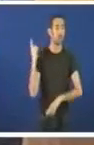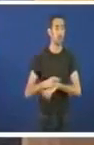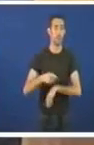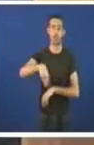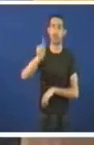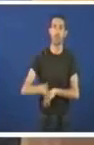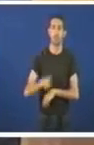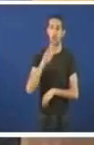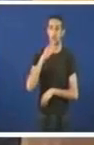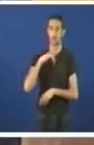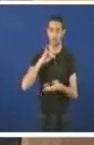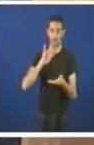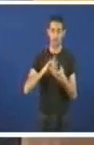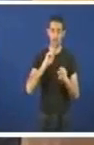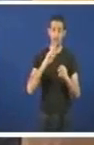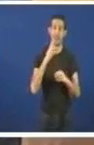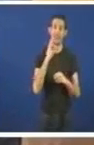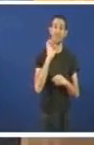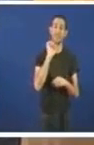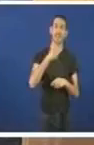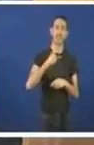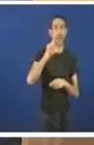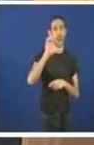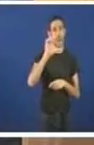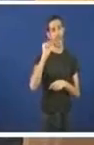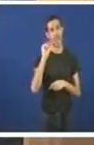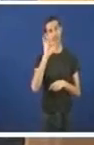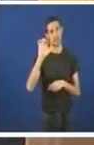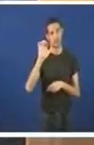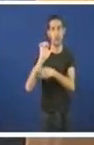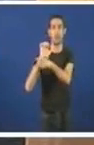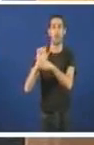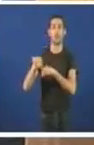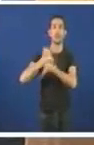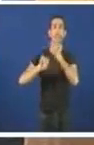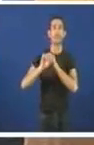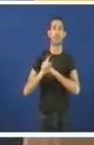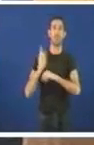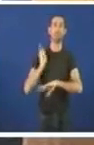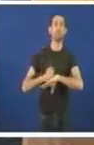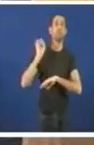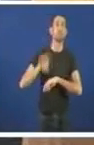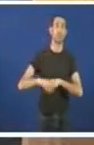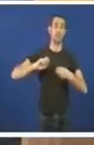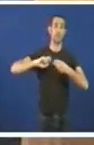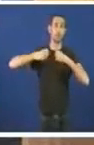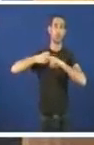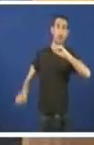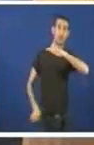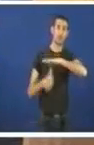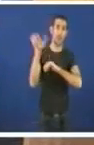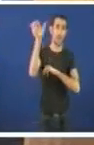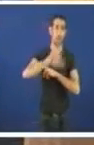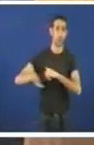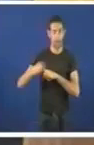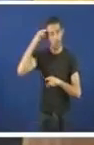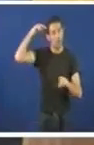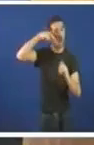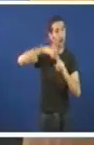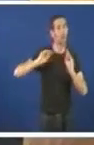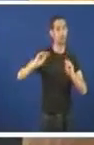mire, a suspensión do Tax Leaks é unha decisión que se adoptou en Bruselas e que ten un objetivo claro, que os asteleiros